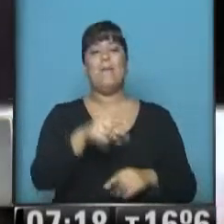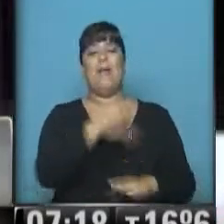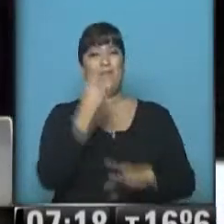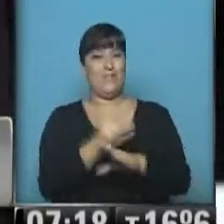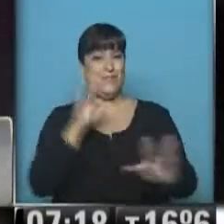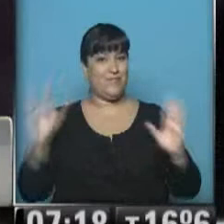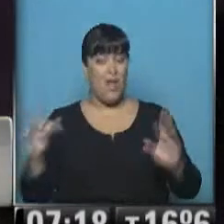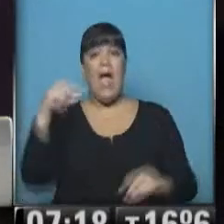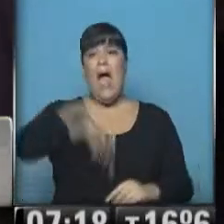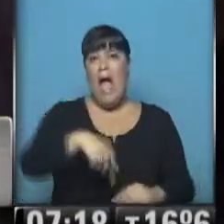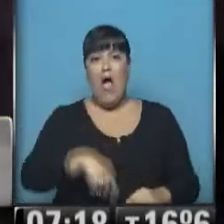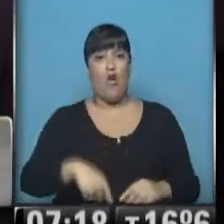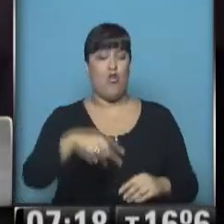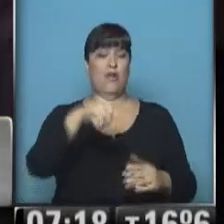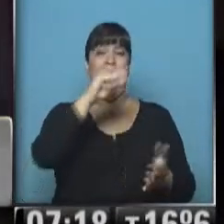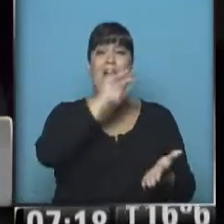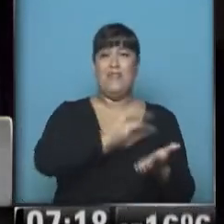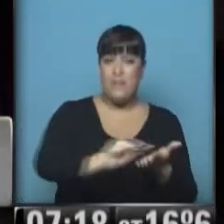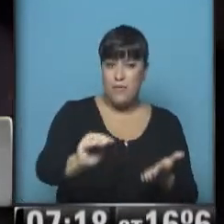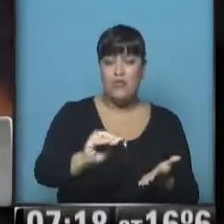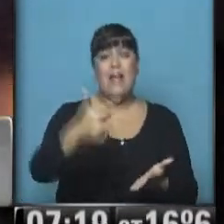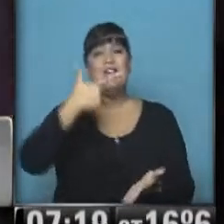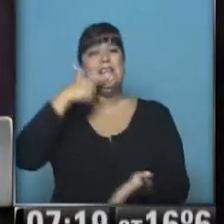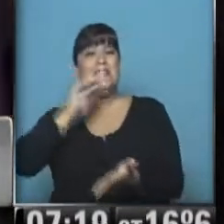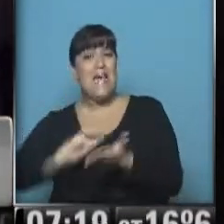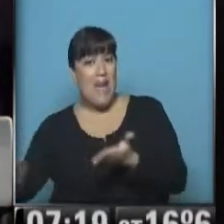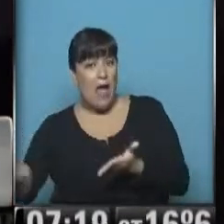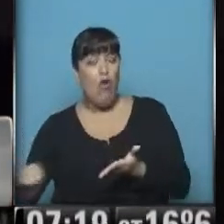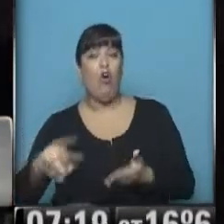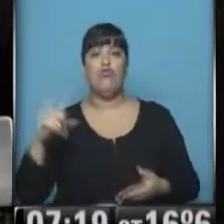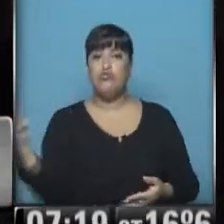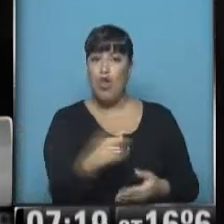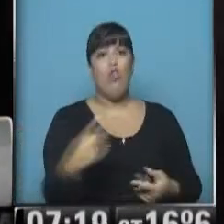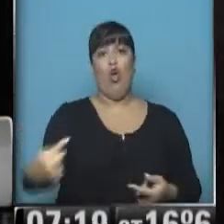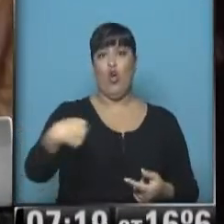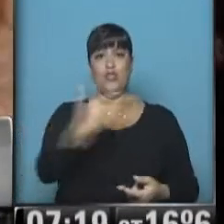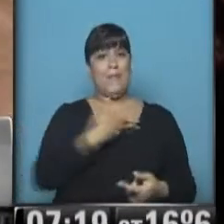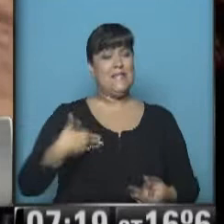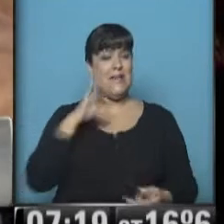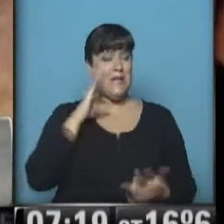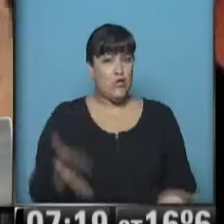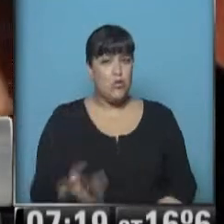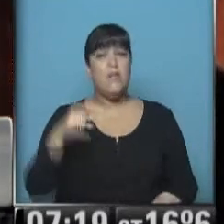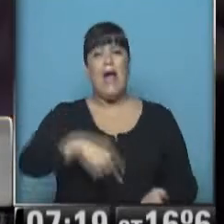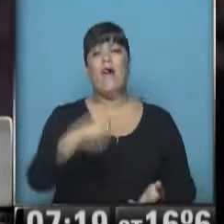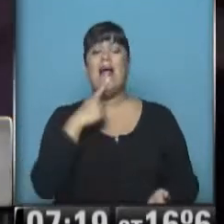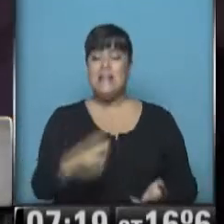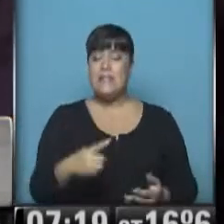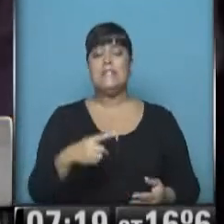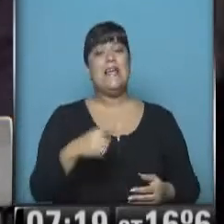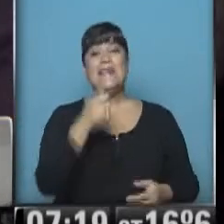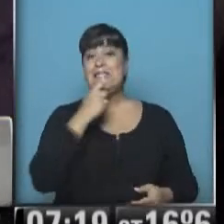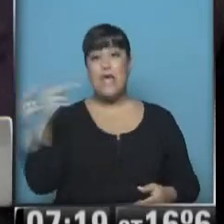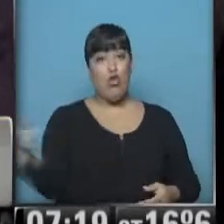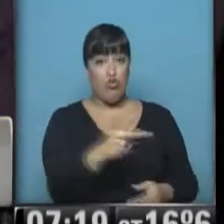Ahora tiene tanto la Cámara de Representantes como el Senado en contra. Él dijo, voy a apelar el veto. ¿Qué quiere decir? Que si las